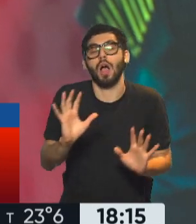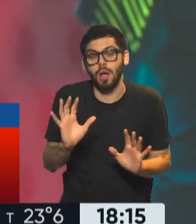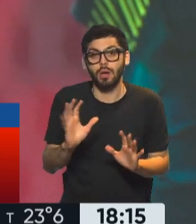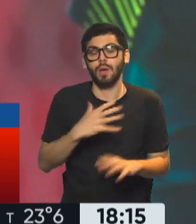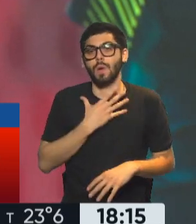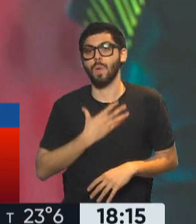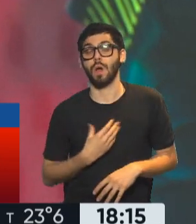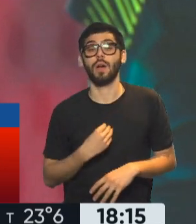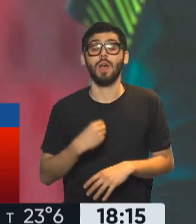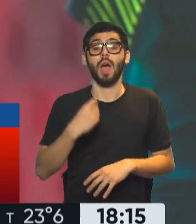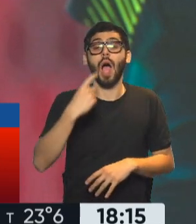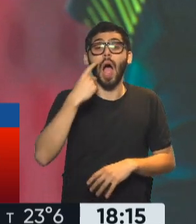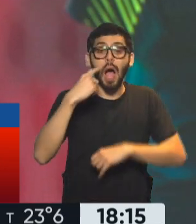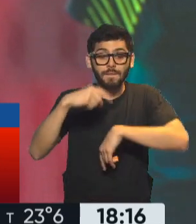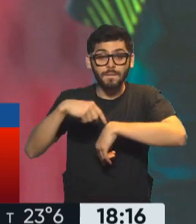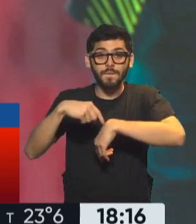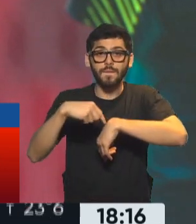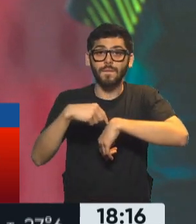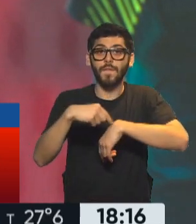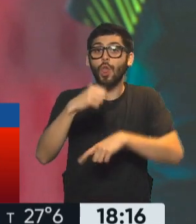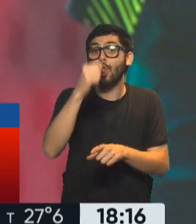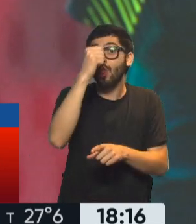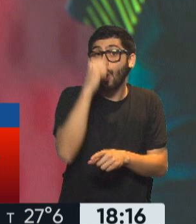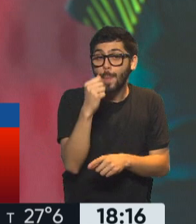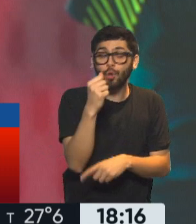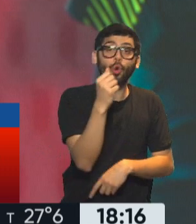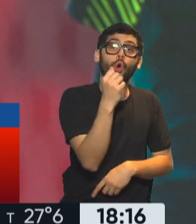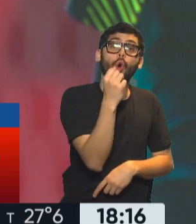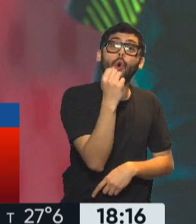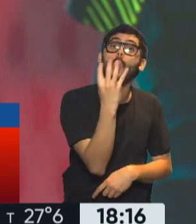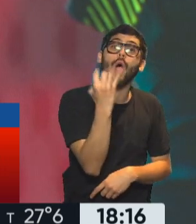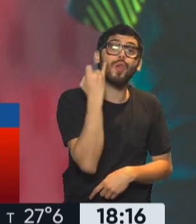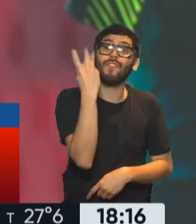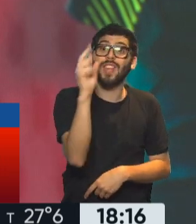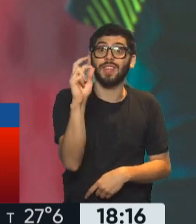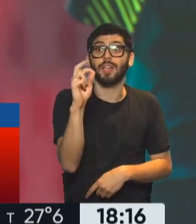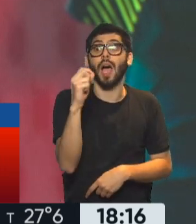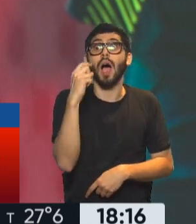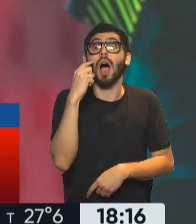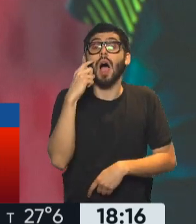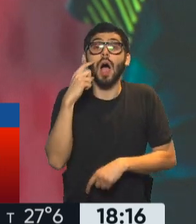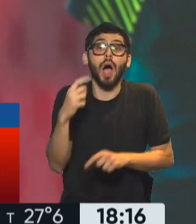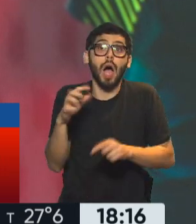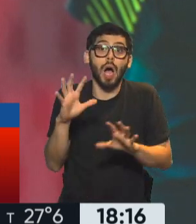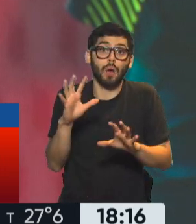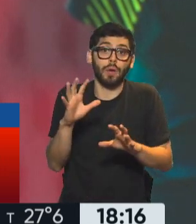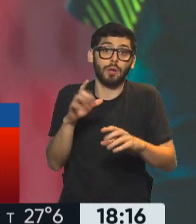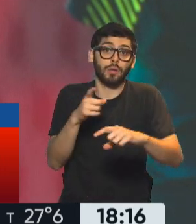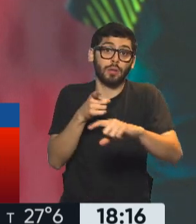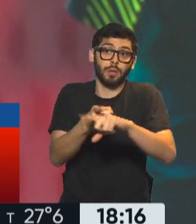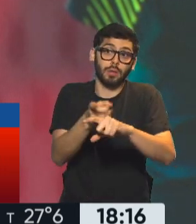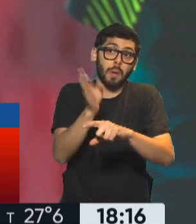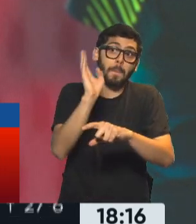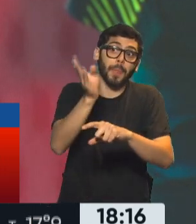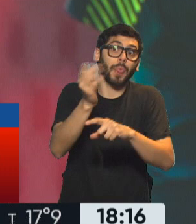habrá que esperar 4 y 20 el domingo para ver si se puede ganar algunos de los partidos que tienen que ver con esta definición